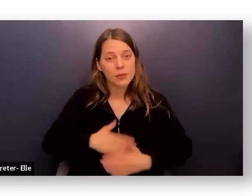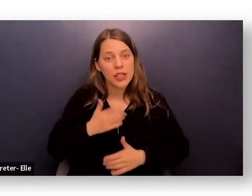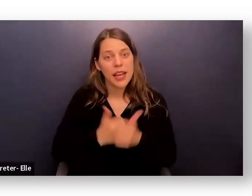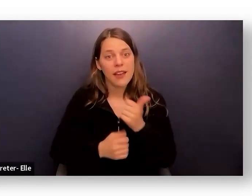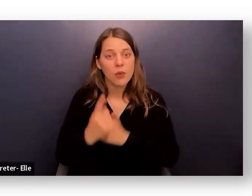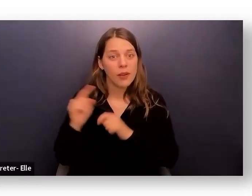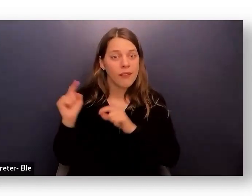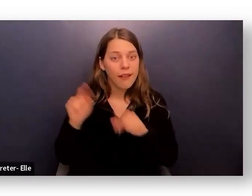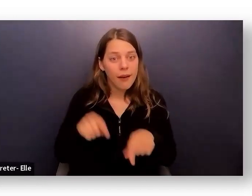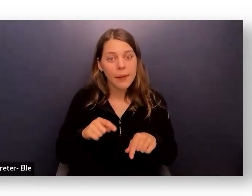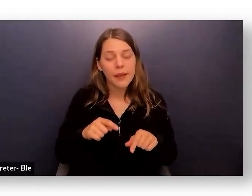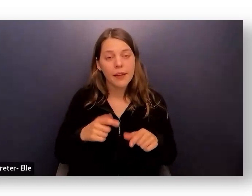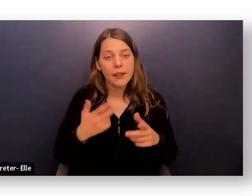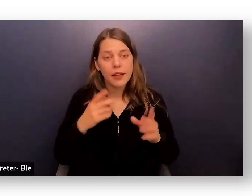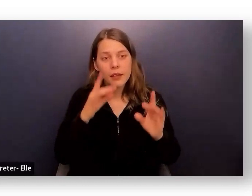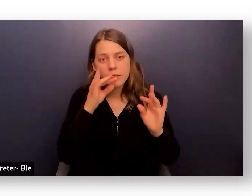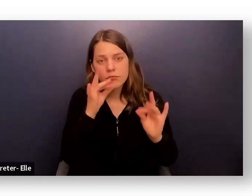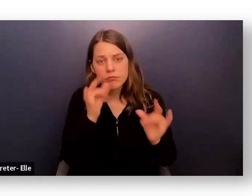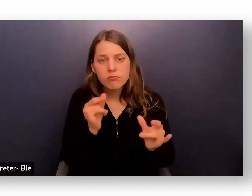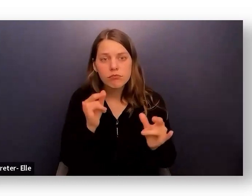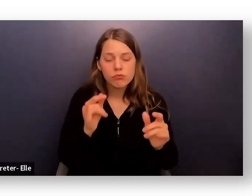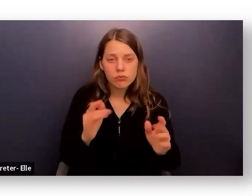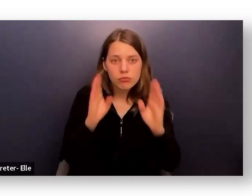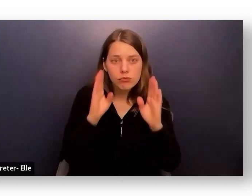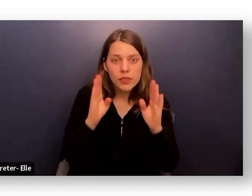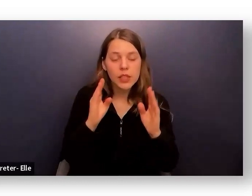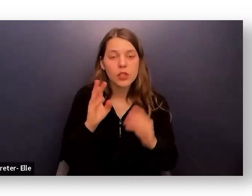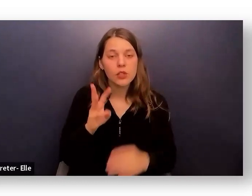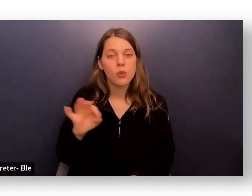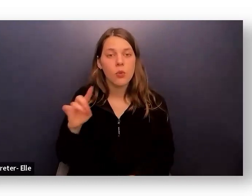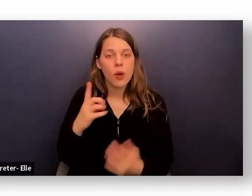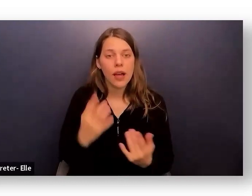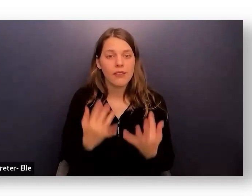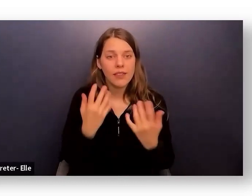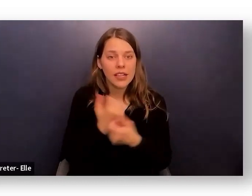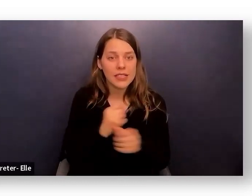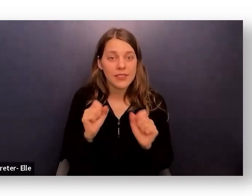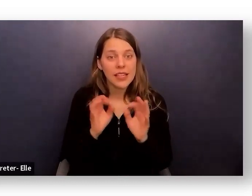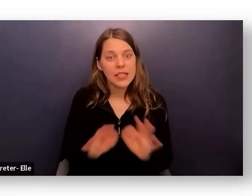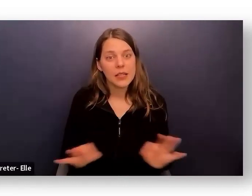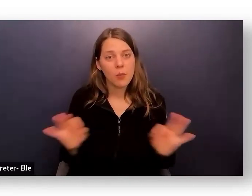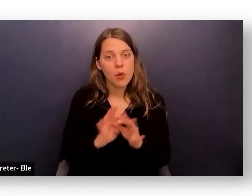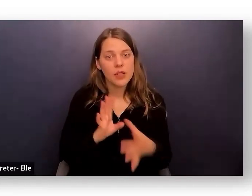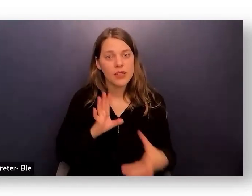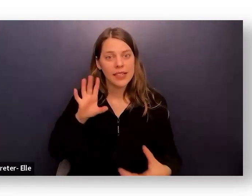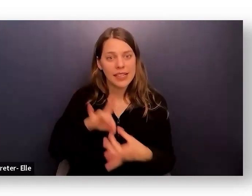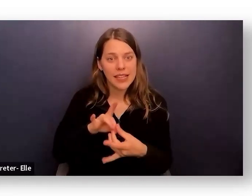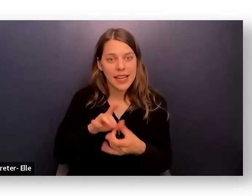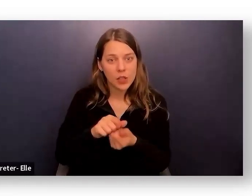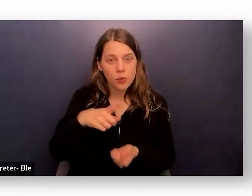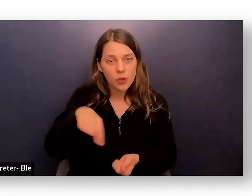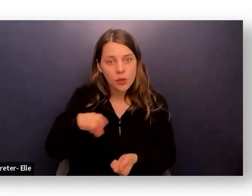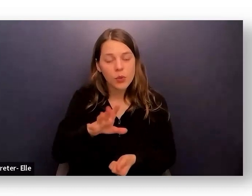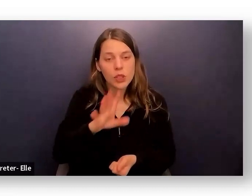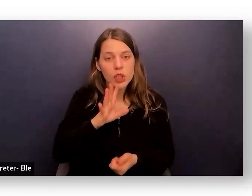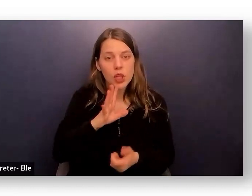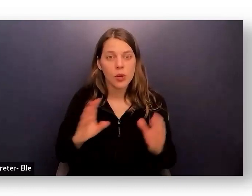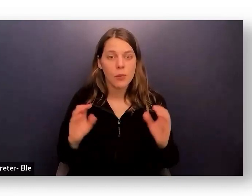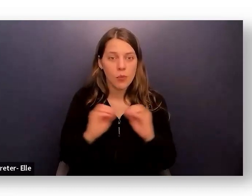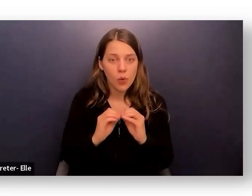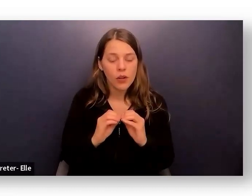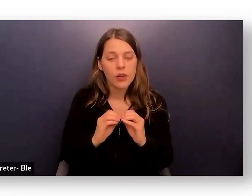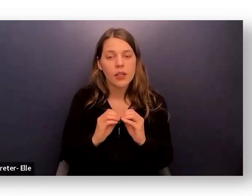Gracias por tenernos aquí otra vez. Les agradezco que todos ustedes estén interesados en la seguridad de incendios